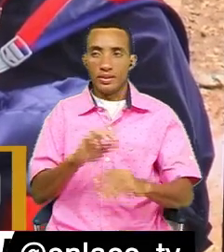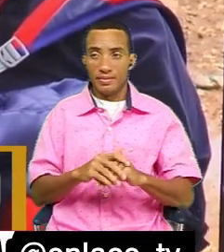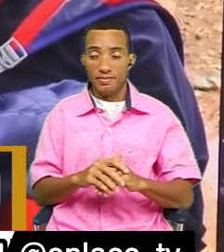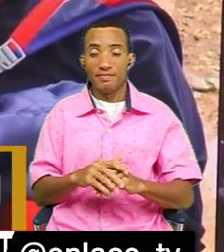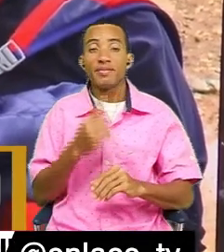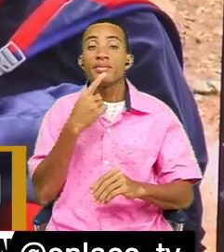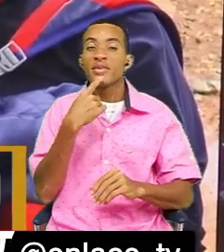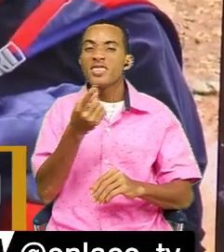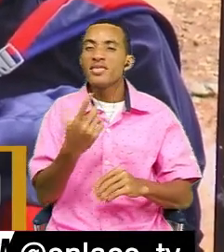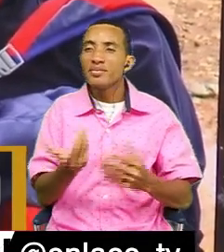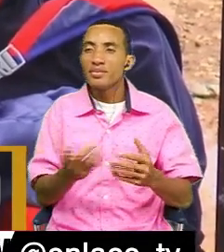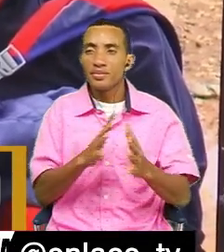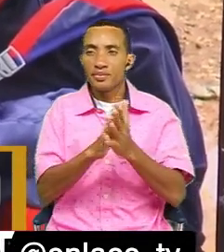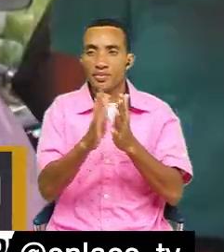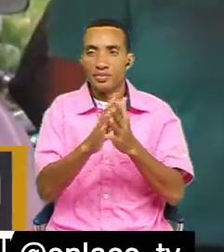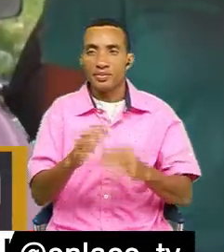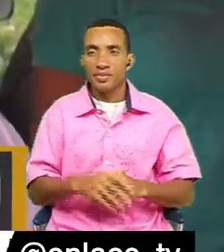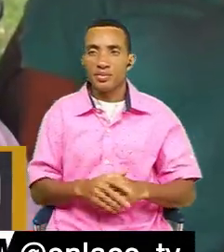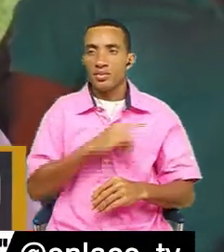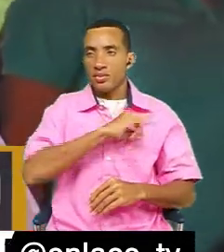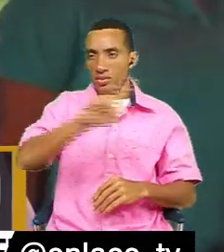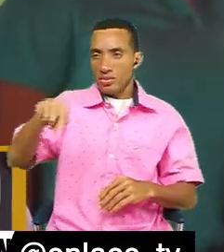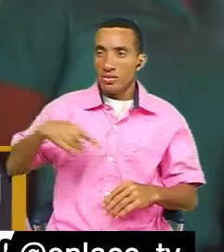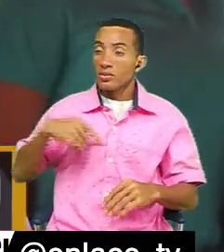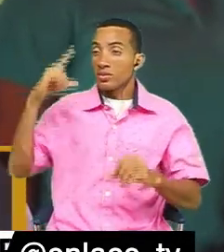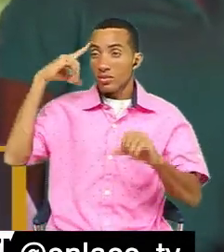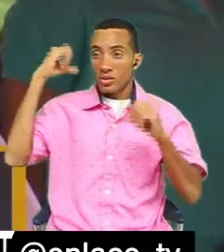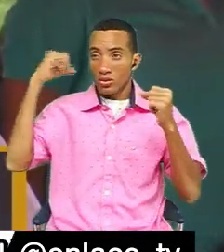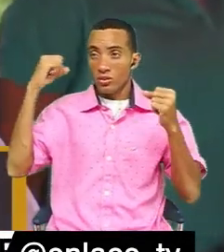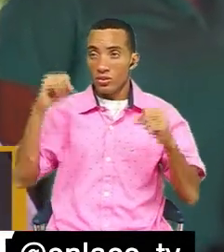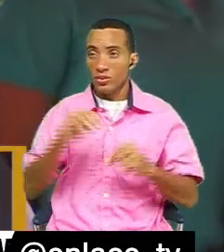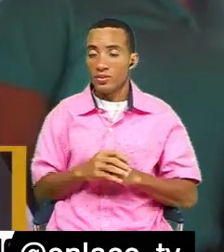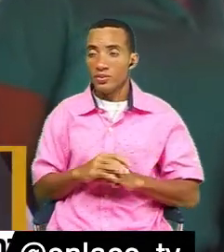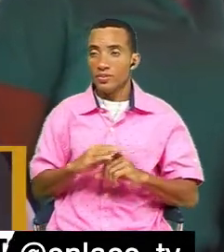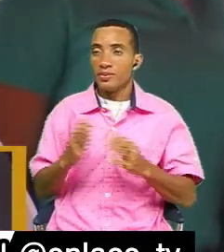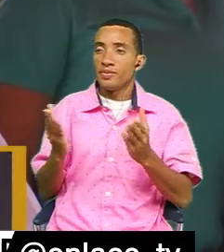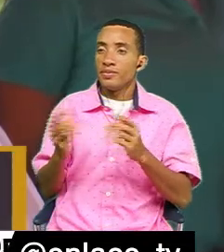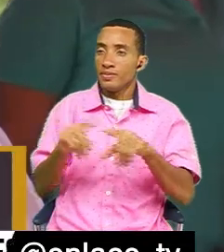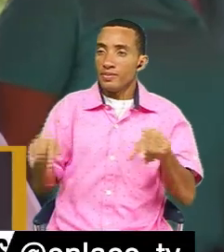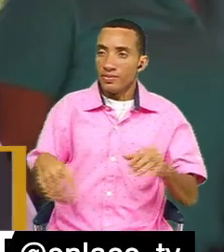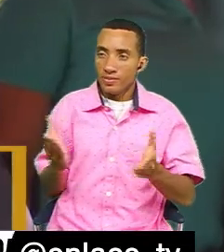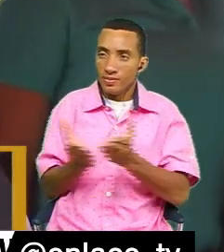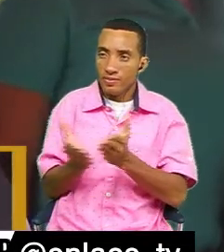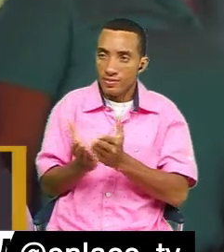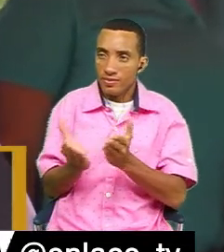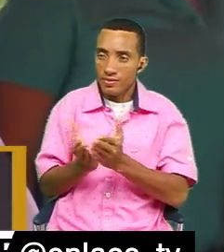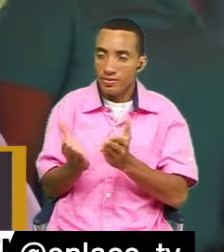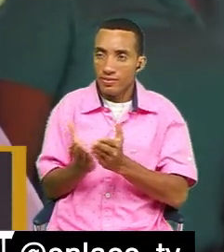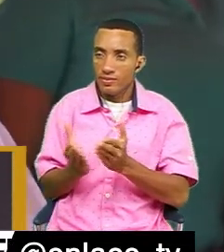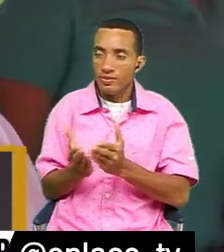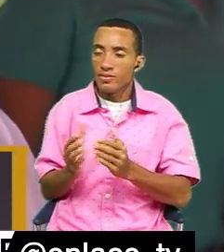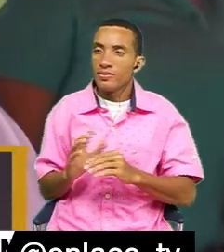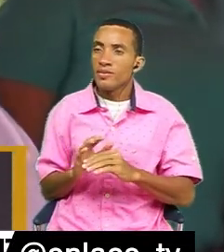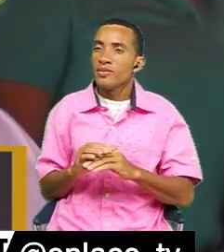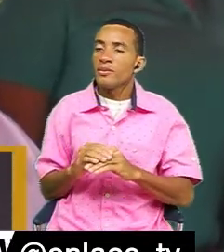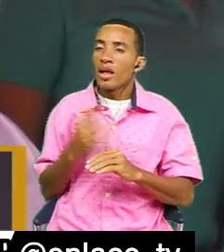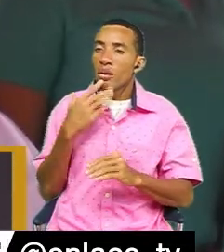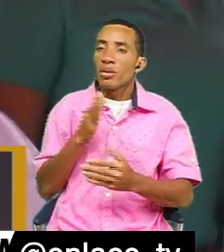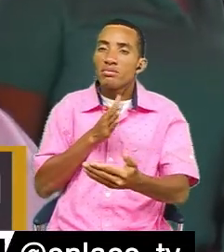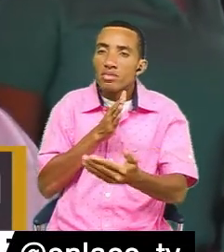mencionaron lo siguiente. Nosotros vemos con preocupación el hecho de que el Secretario de Educación haya utilizado el puerta a puerta